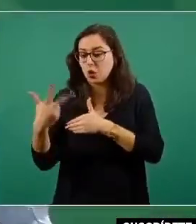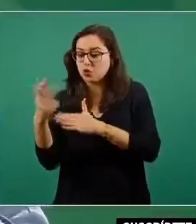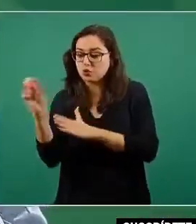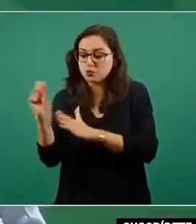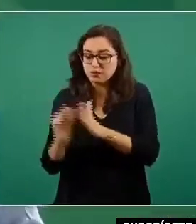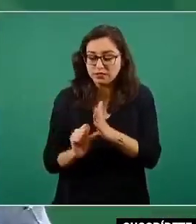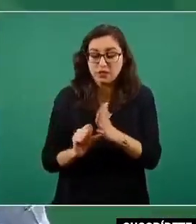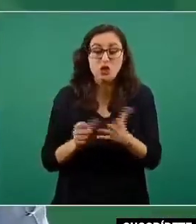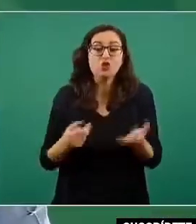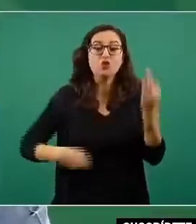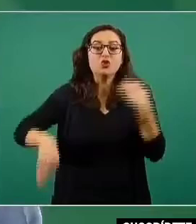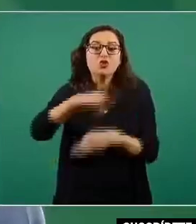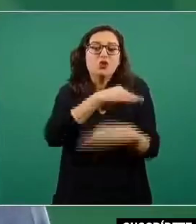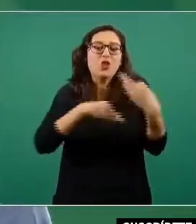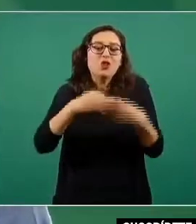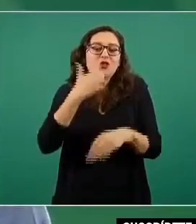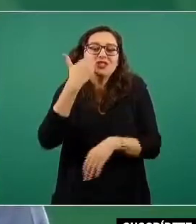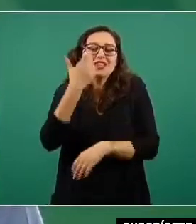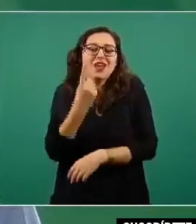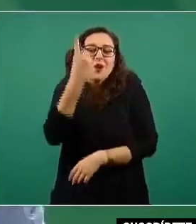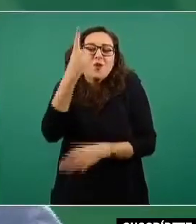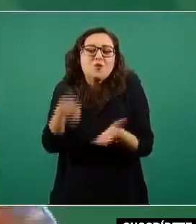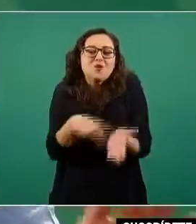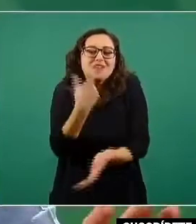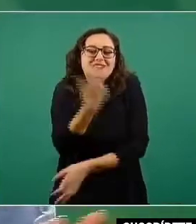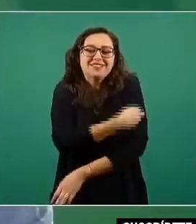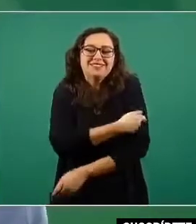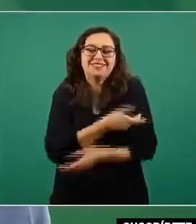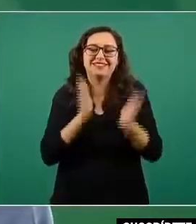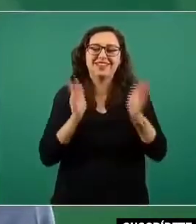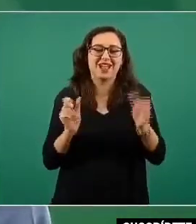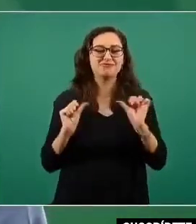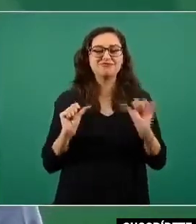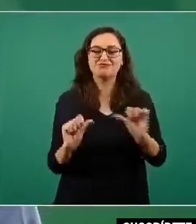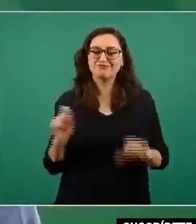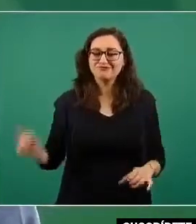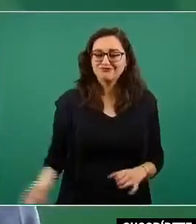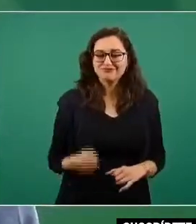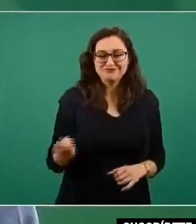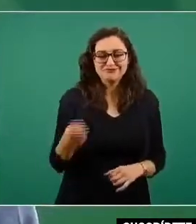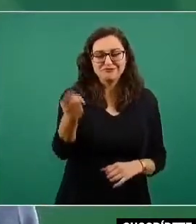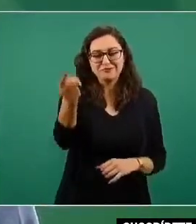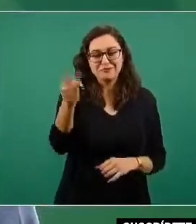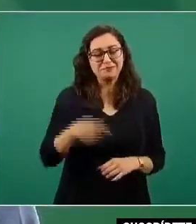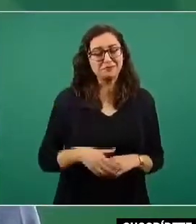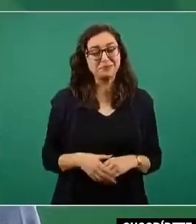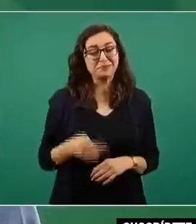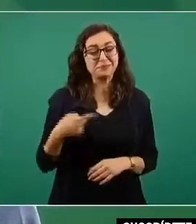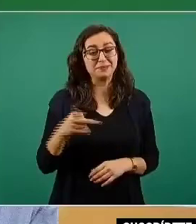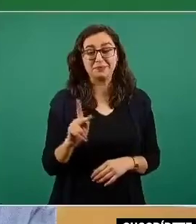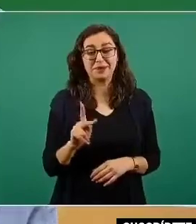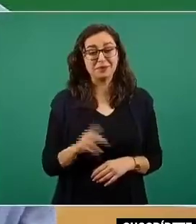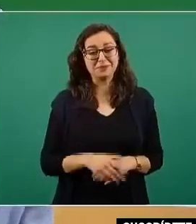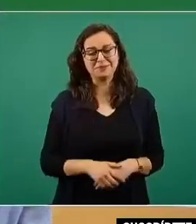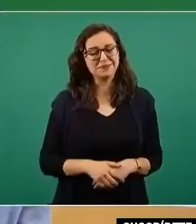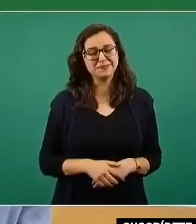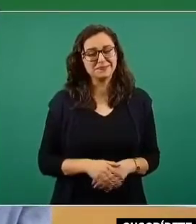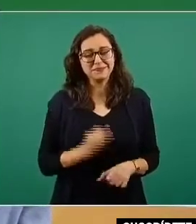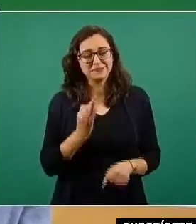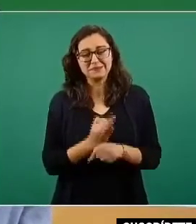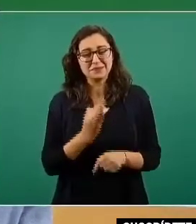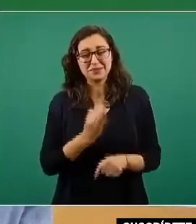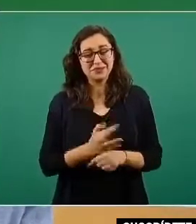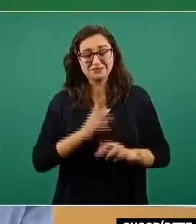Y entonces, con solo aplicar la vacuna una vez, tendríamos solucionado el problema. Pero la respuesta en este momento es no se conoce